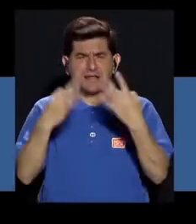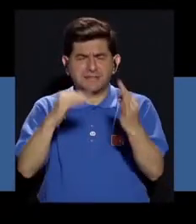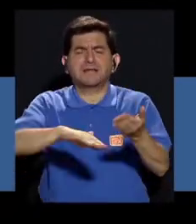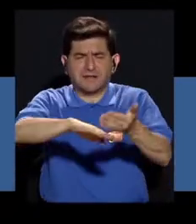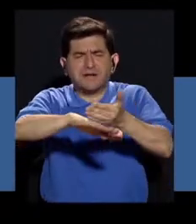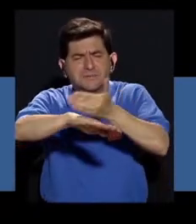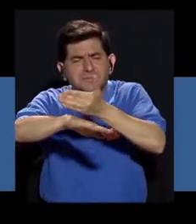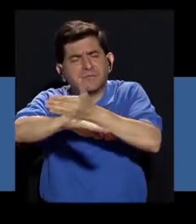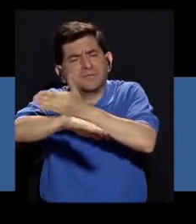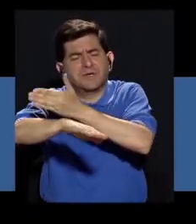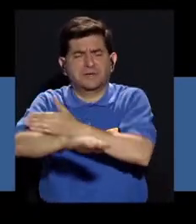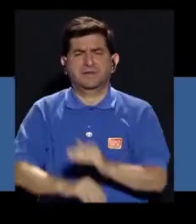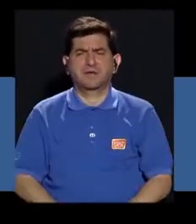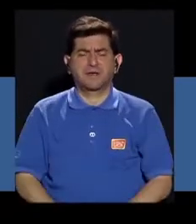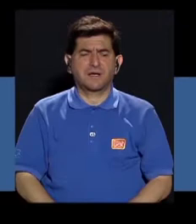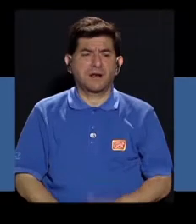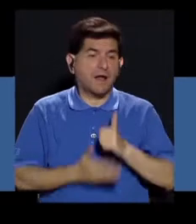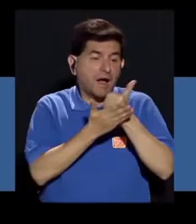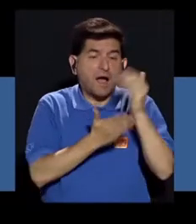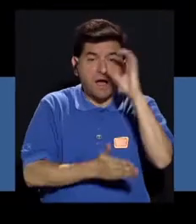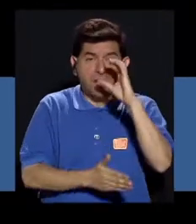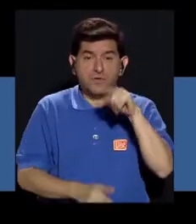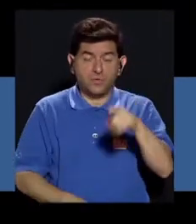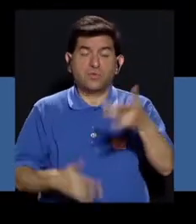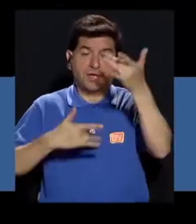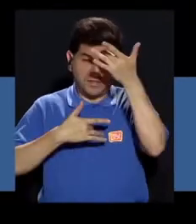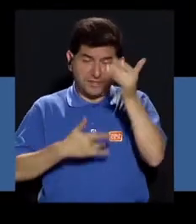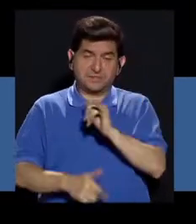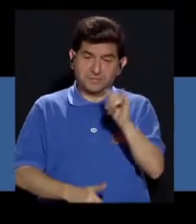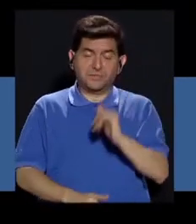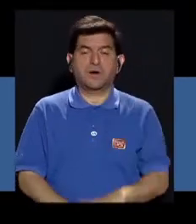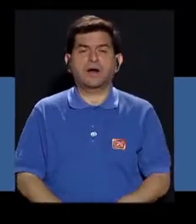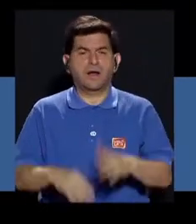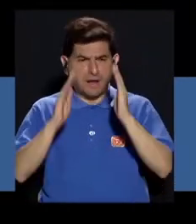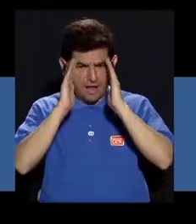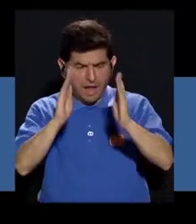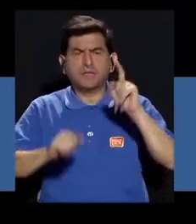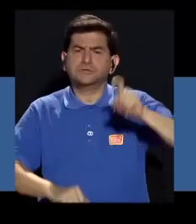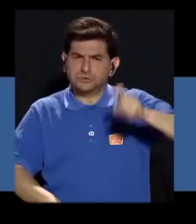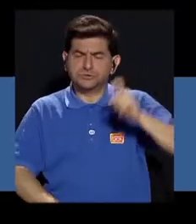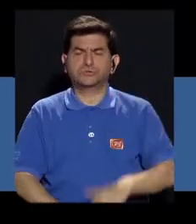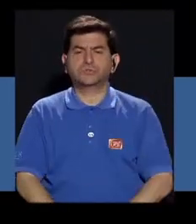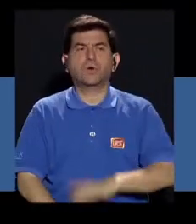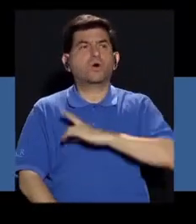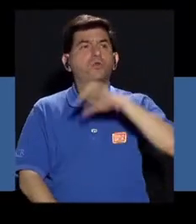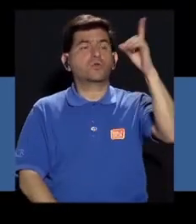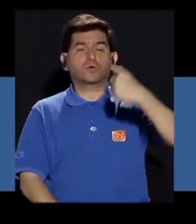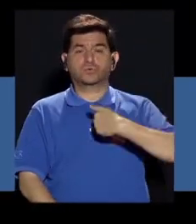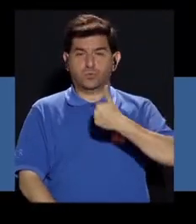recuperación, buscar ayuda, porque esto es una enfermedad y hay que tratarla, y Dios y